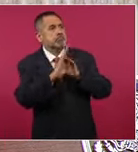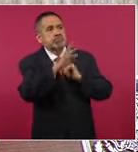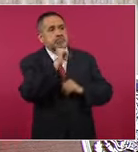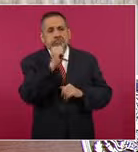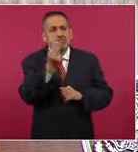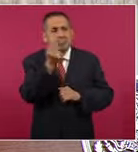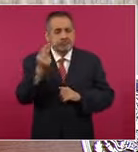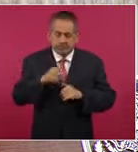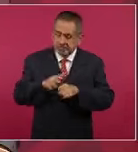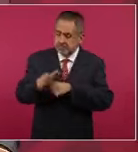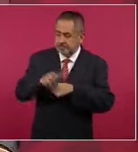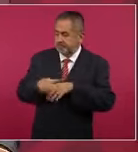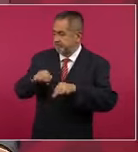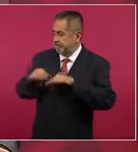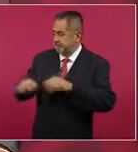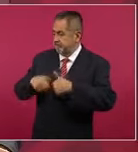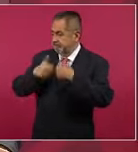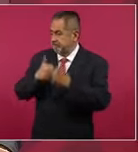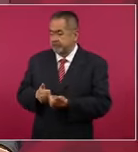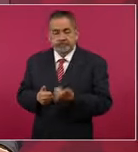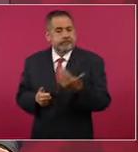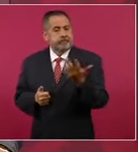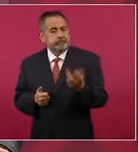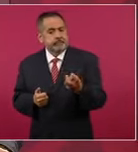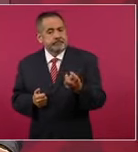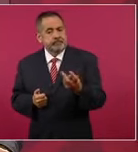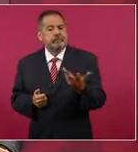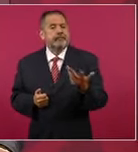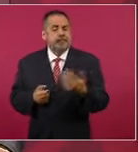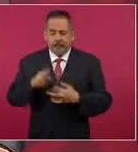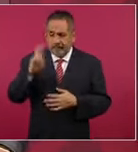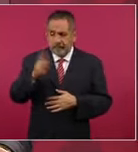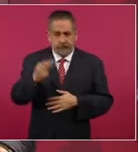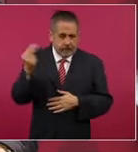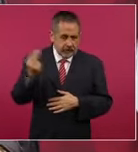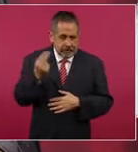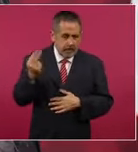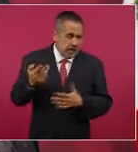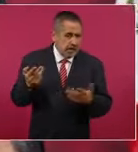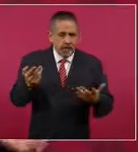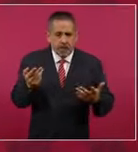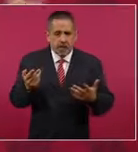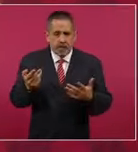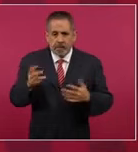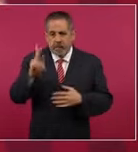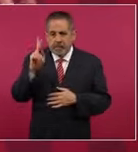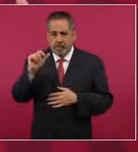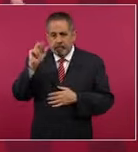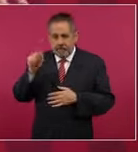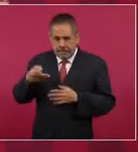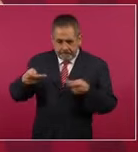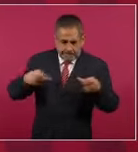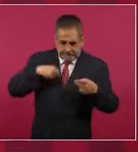de emigrar. Y para eso se necesita un plan